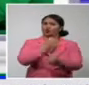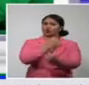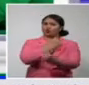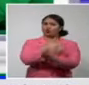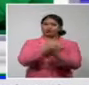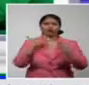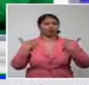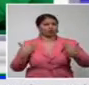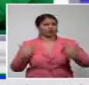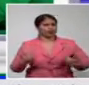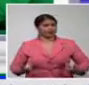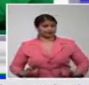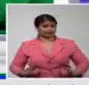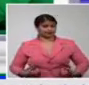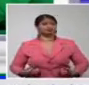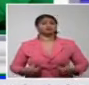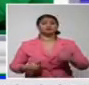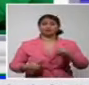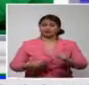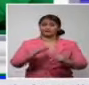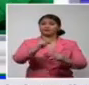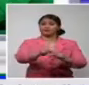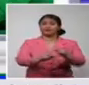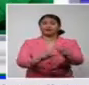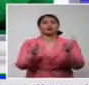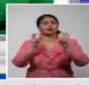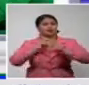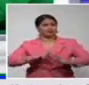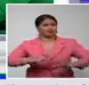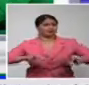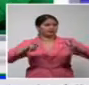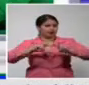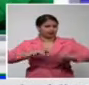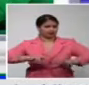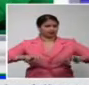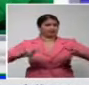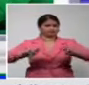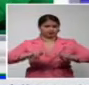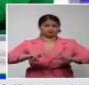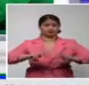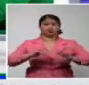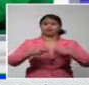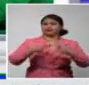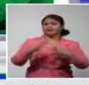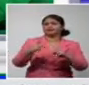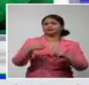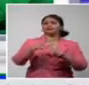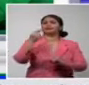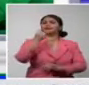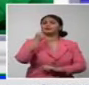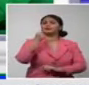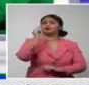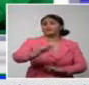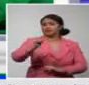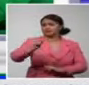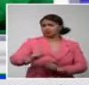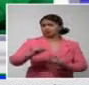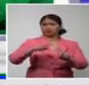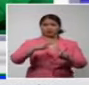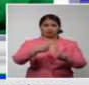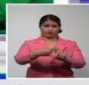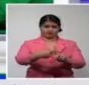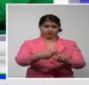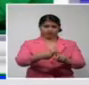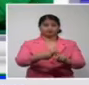mundo, y en Cuba también se tiene un seguimiento. Con estas 942